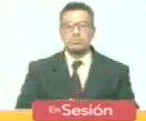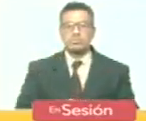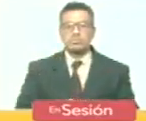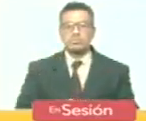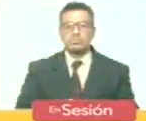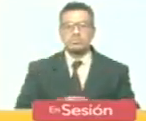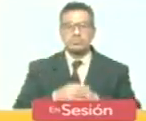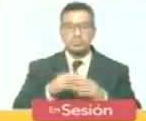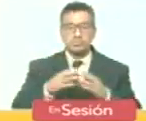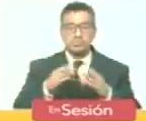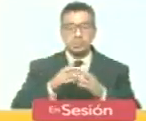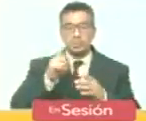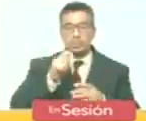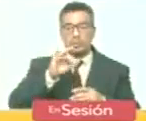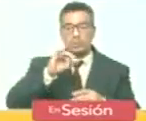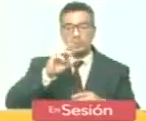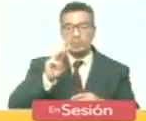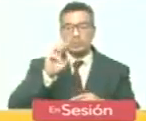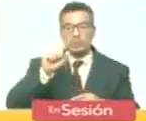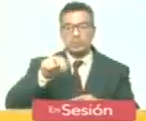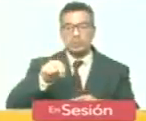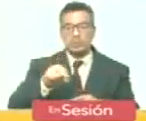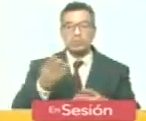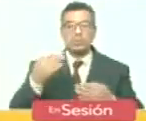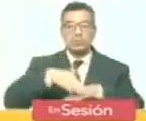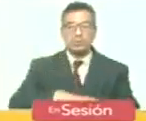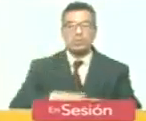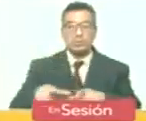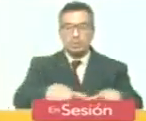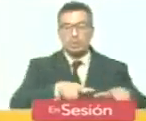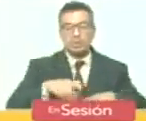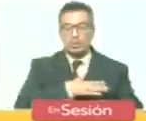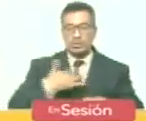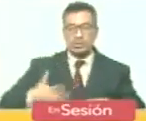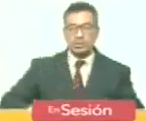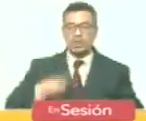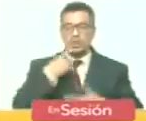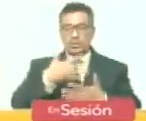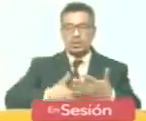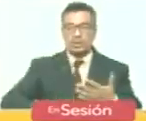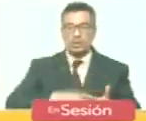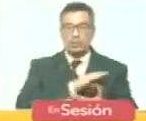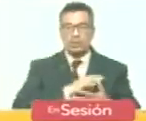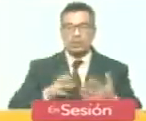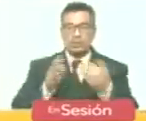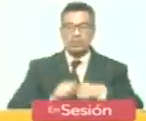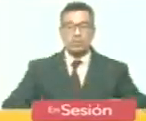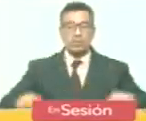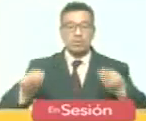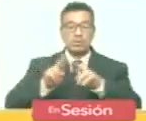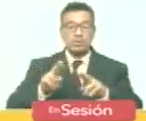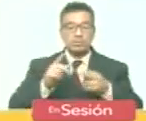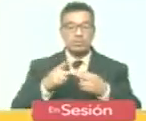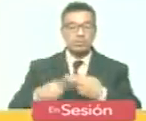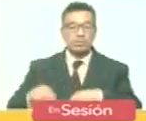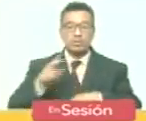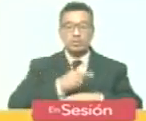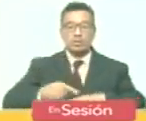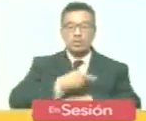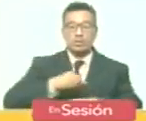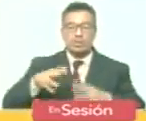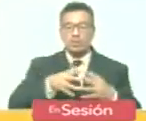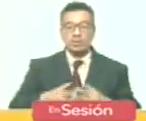en el territorio de Taiwán, parte integrante del territorio chino, tal cual como lo establecen las propias Naciones Unidas y como lo reconoce el gobierno de los Estados